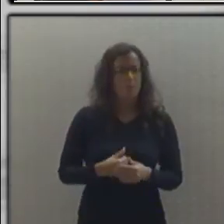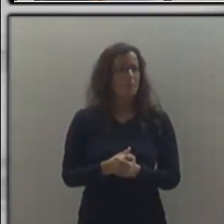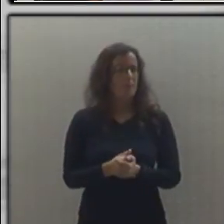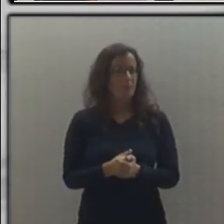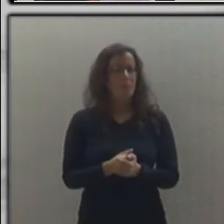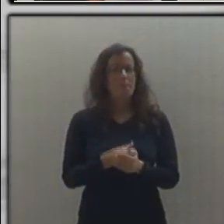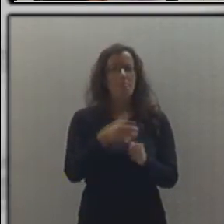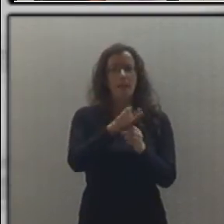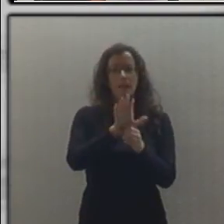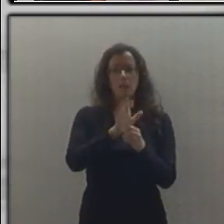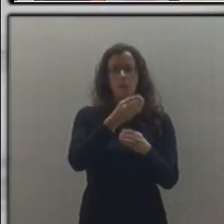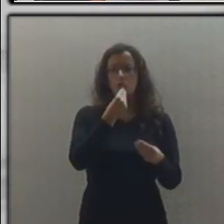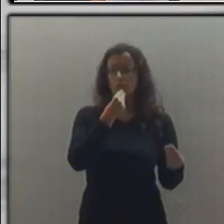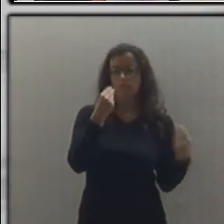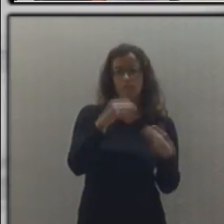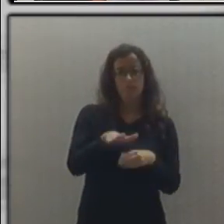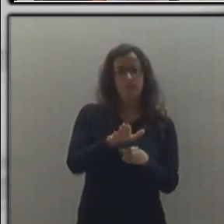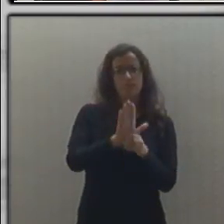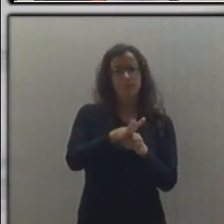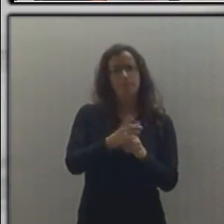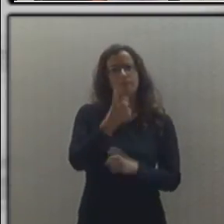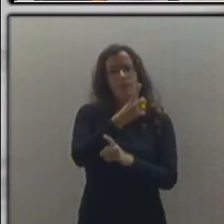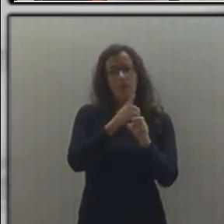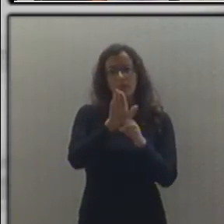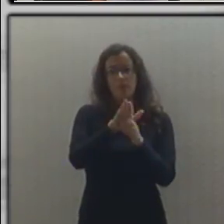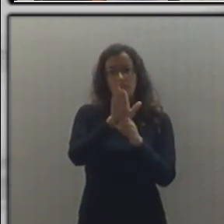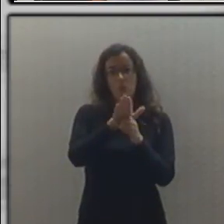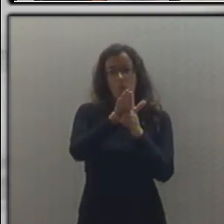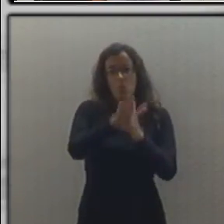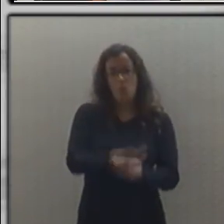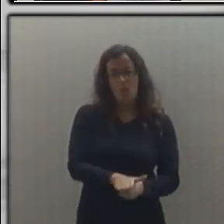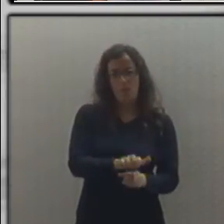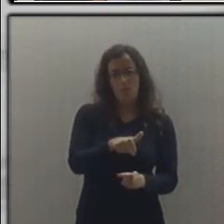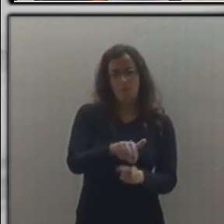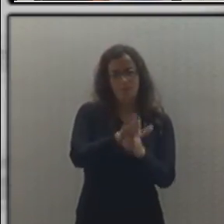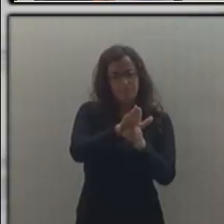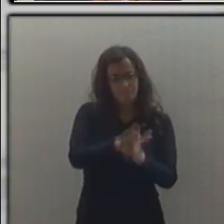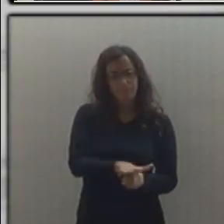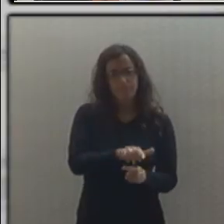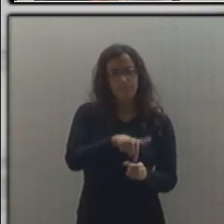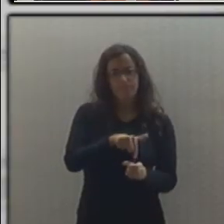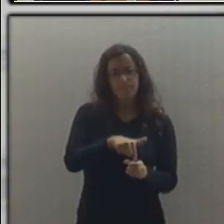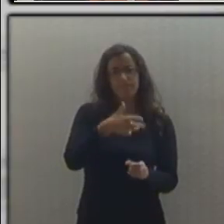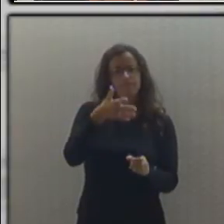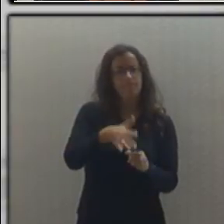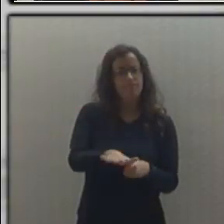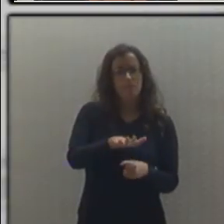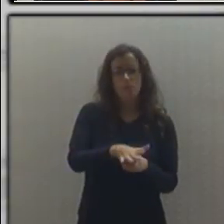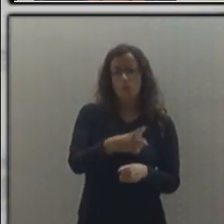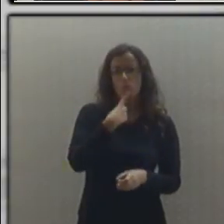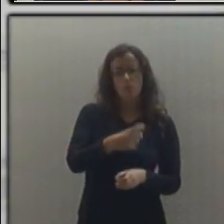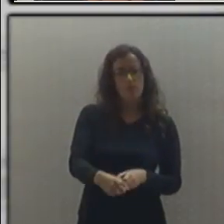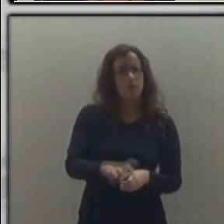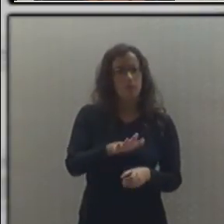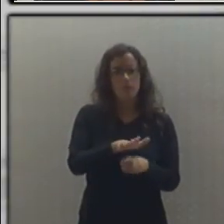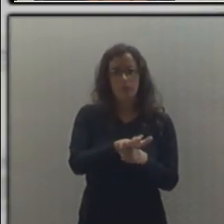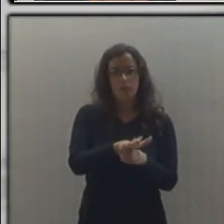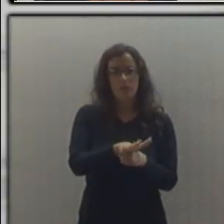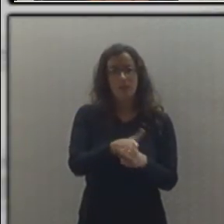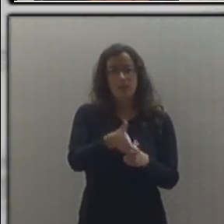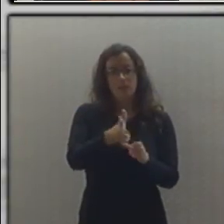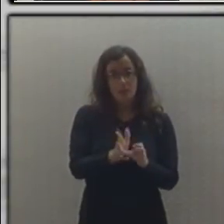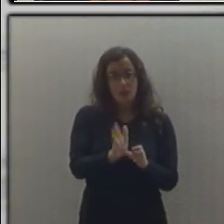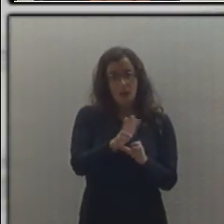Sustituciones de inodoros, a veces demasiado bajos, que les es verdaderamente dificultoso